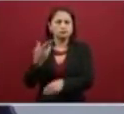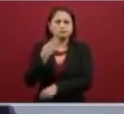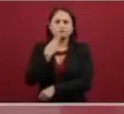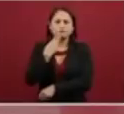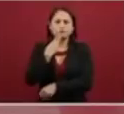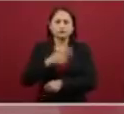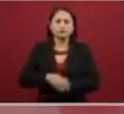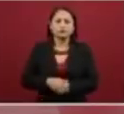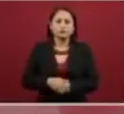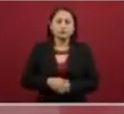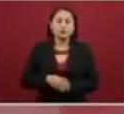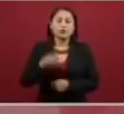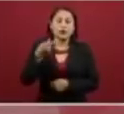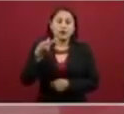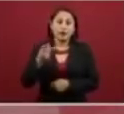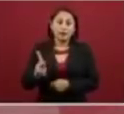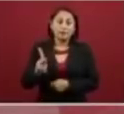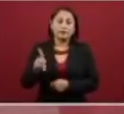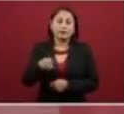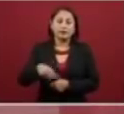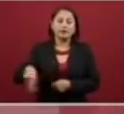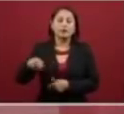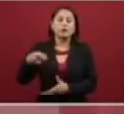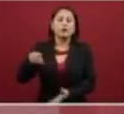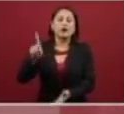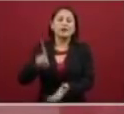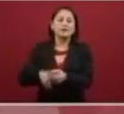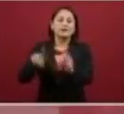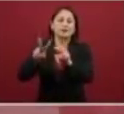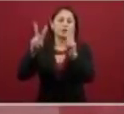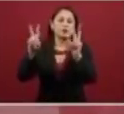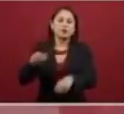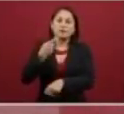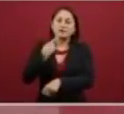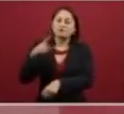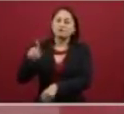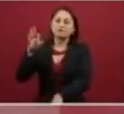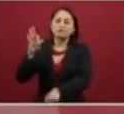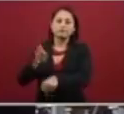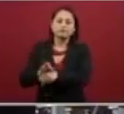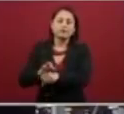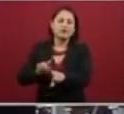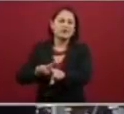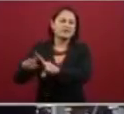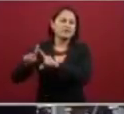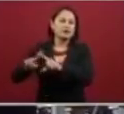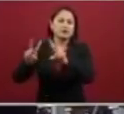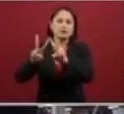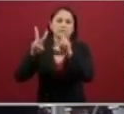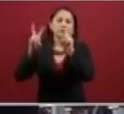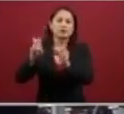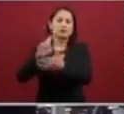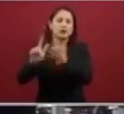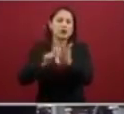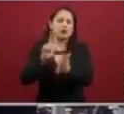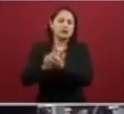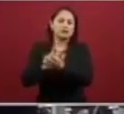están pendientes de resolverse amparos y juicios legales.